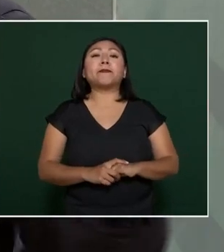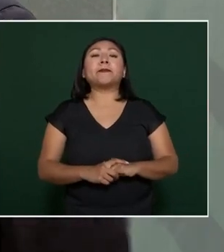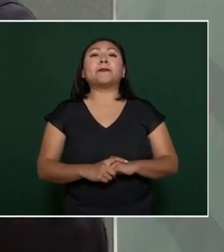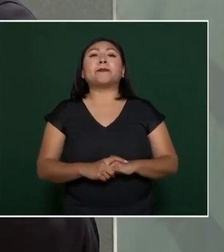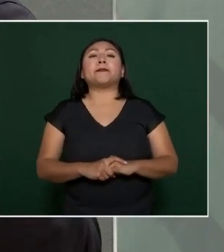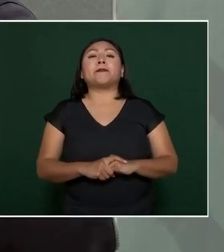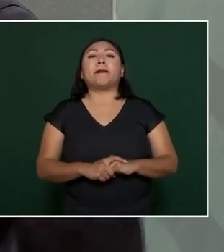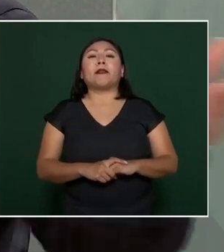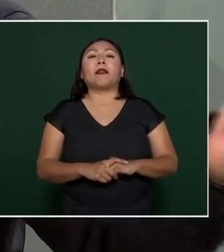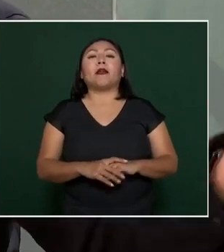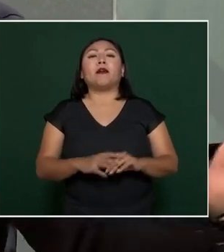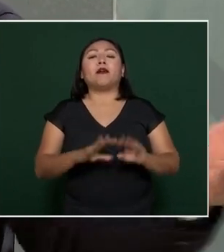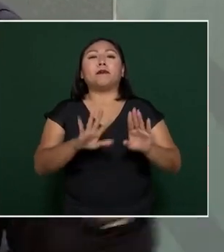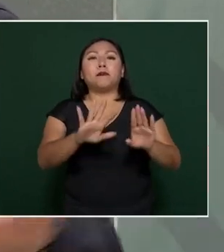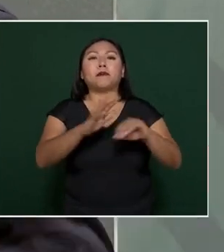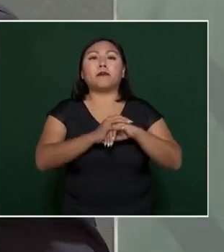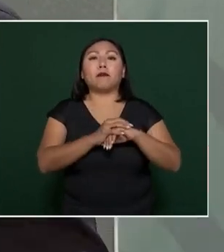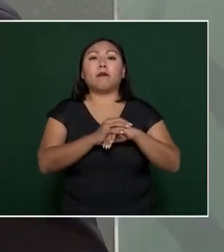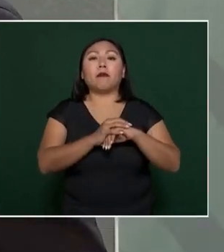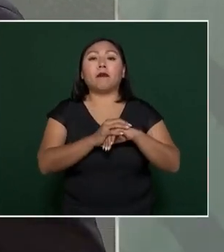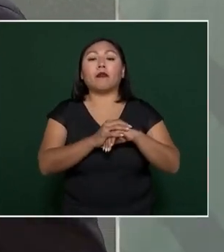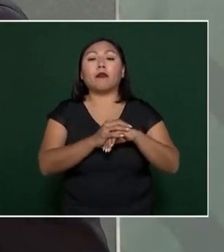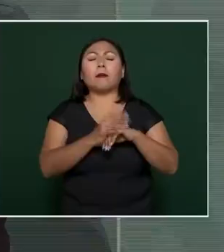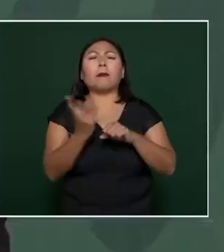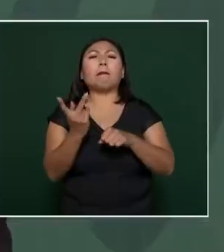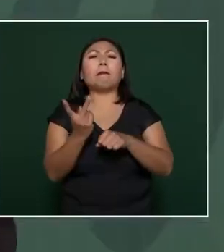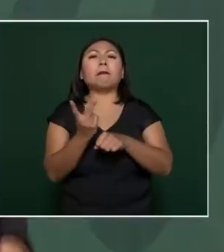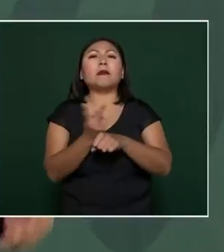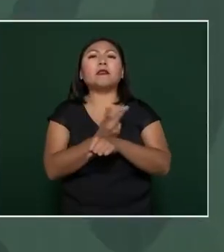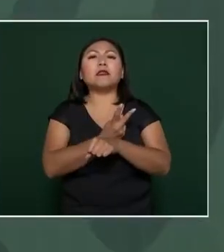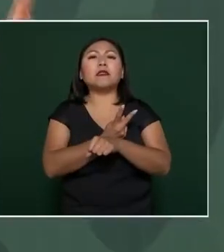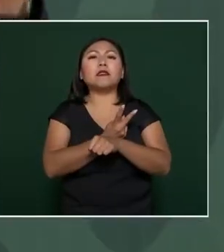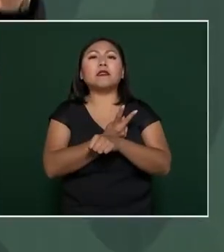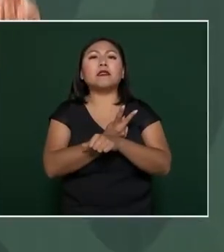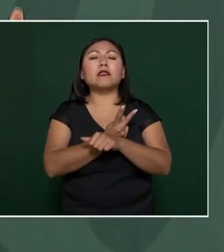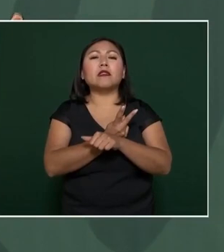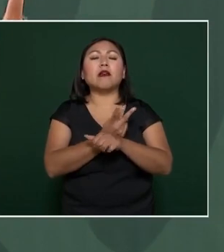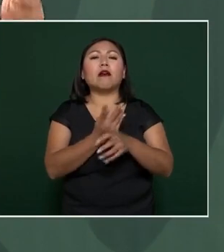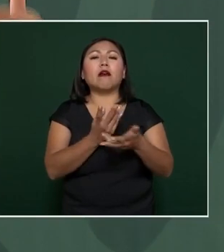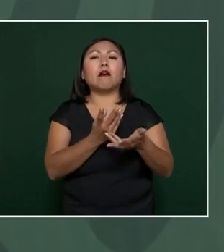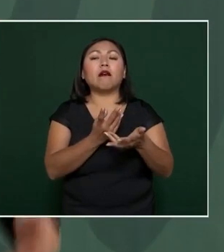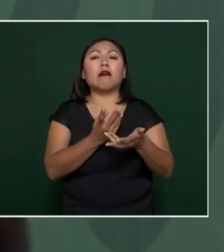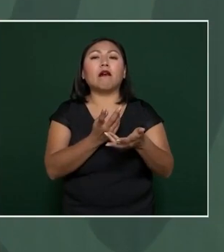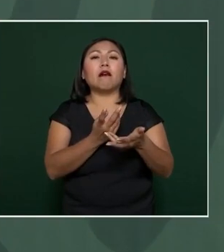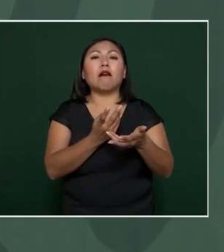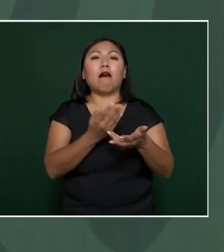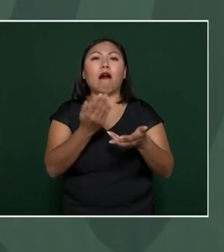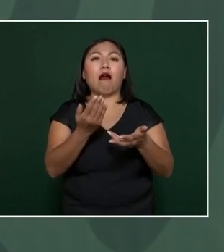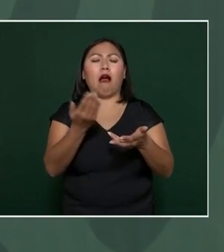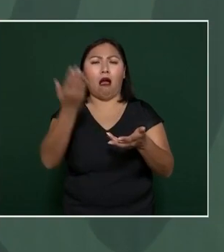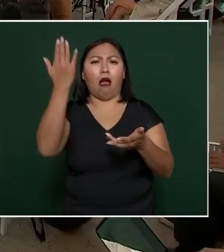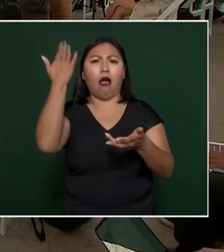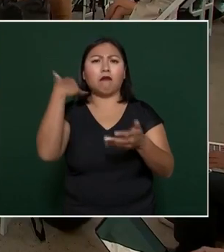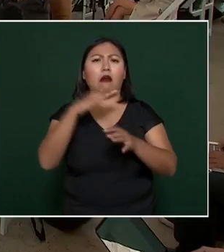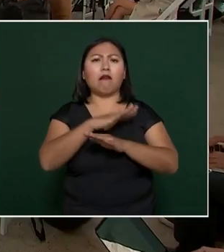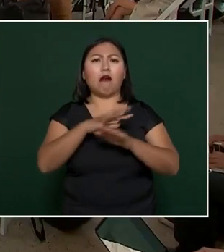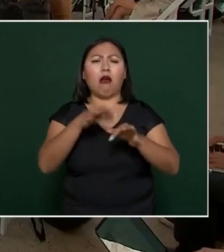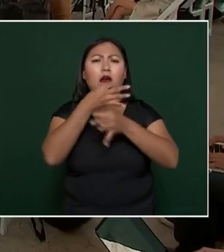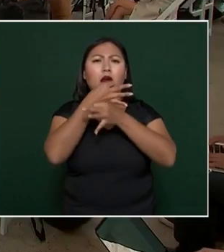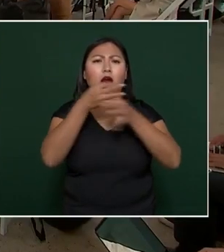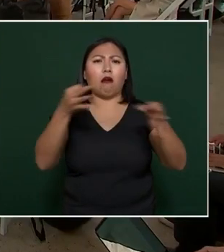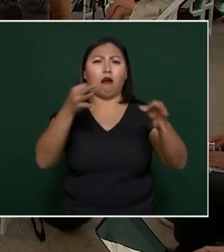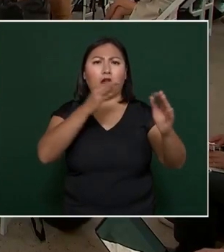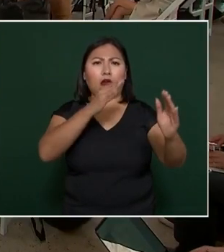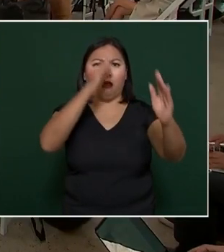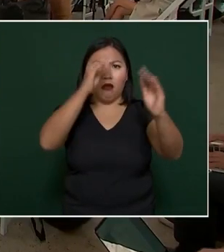eh están inconformes con el decreto para que el agua